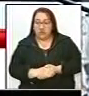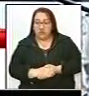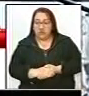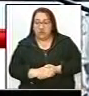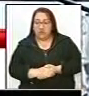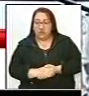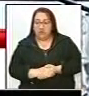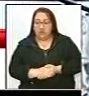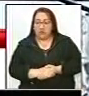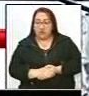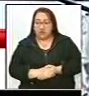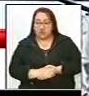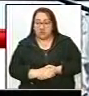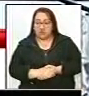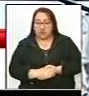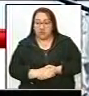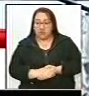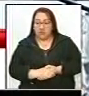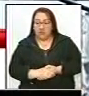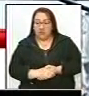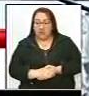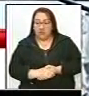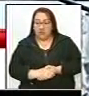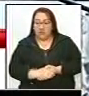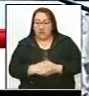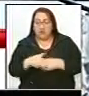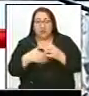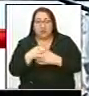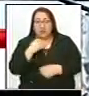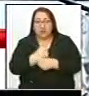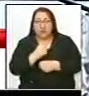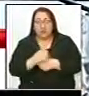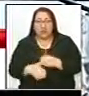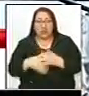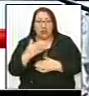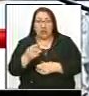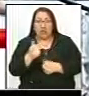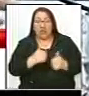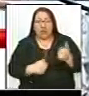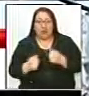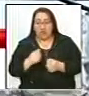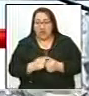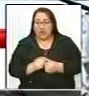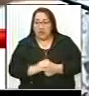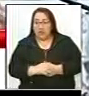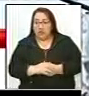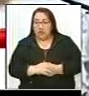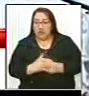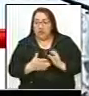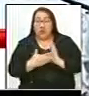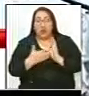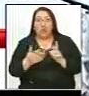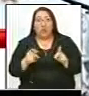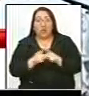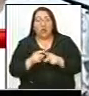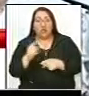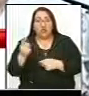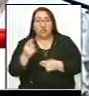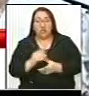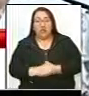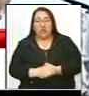proceso de contratación, pero si todas las labores posteriores administrativas y que se contemplan, además de